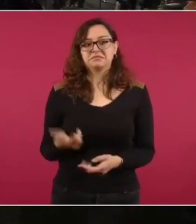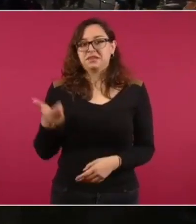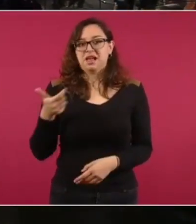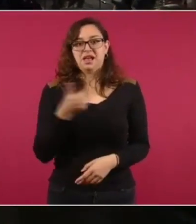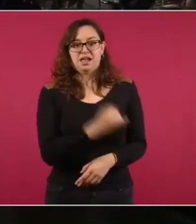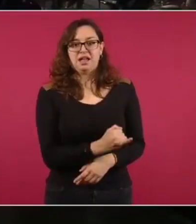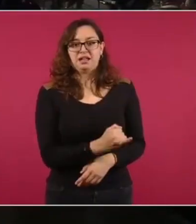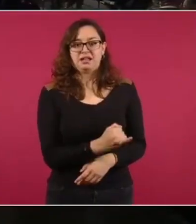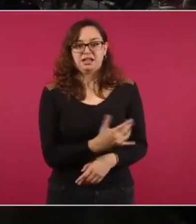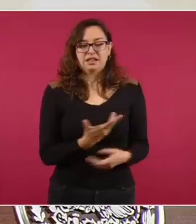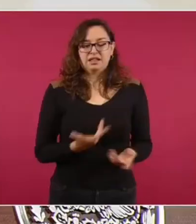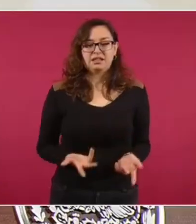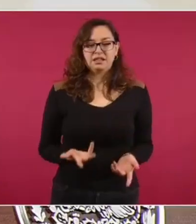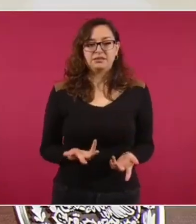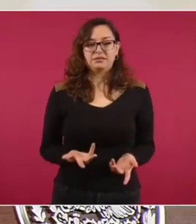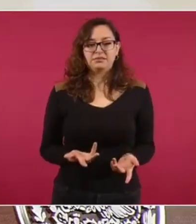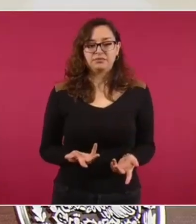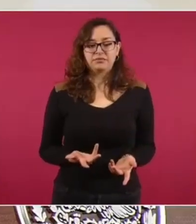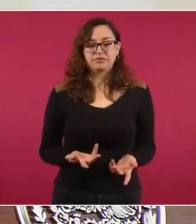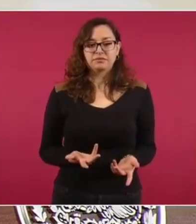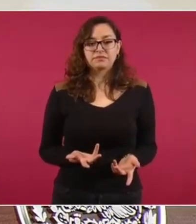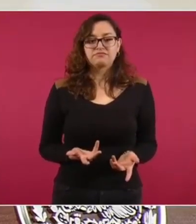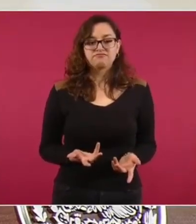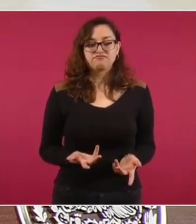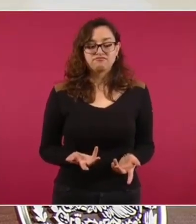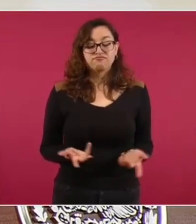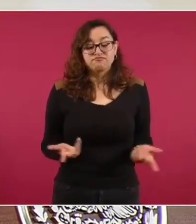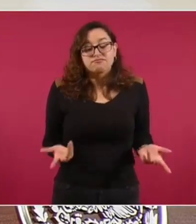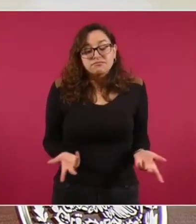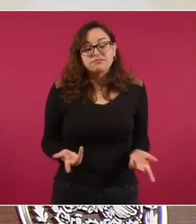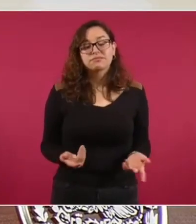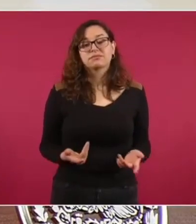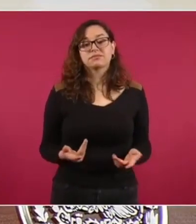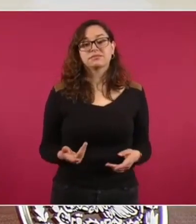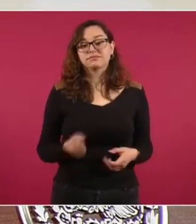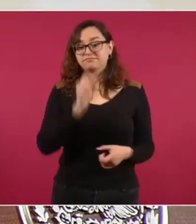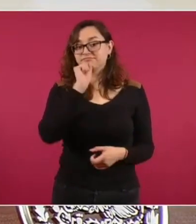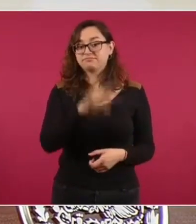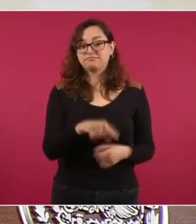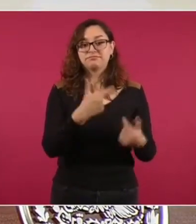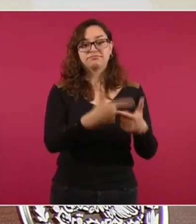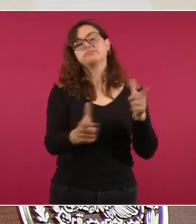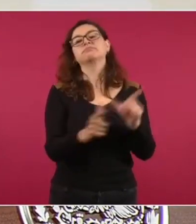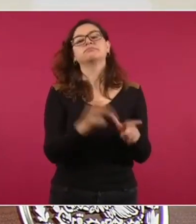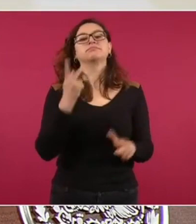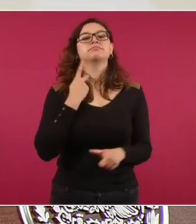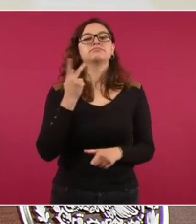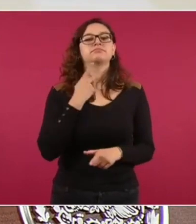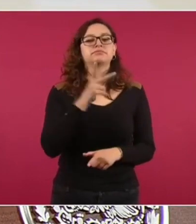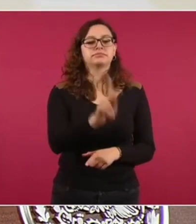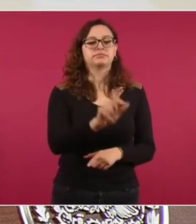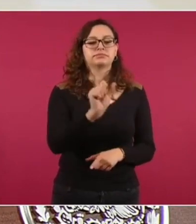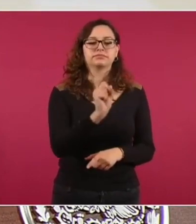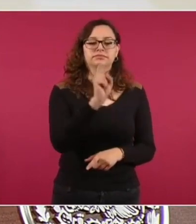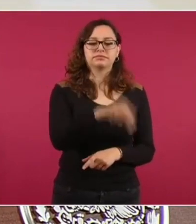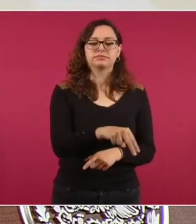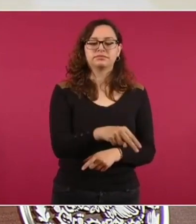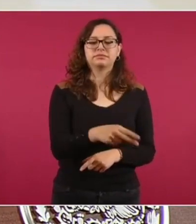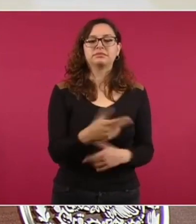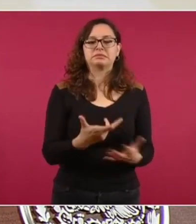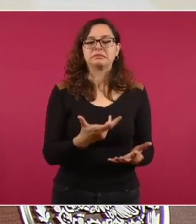pues el PAN, que seguramente son los que están detrás de esto,